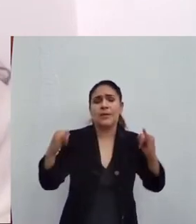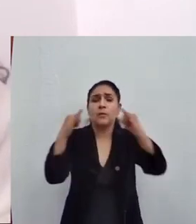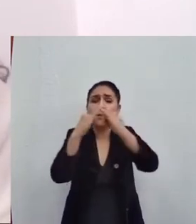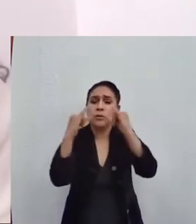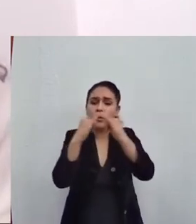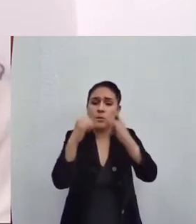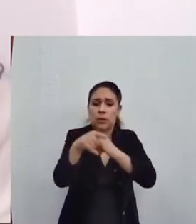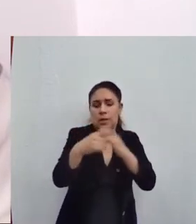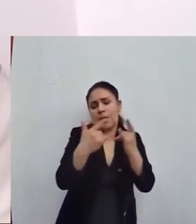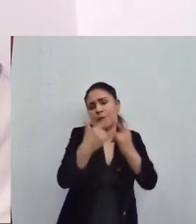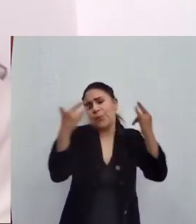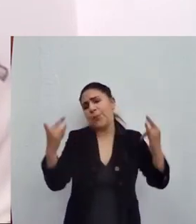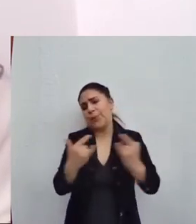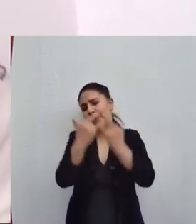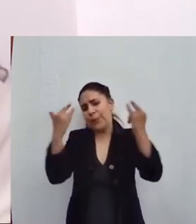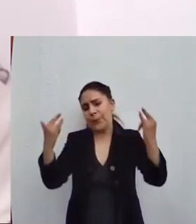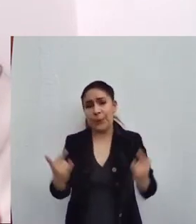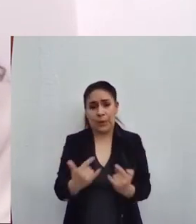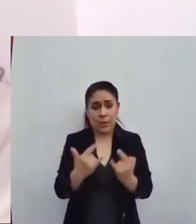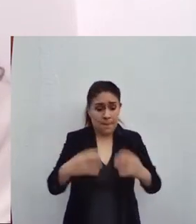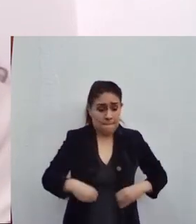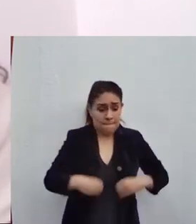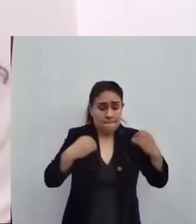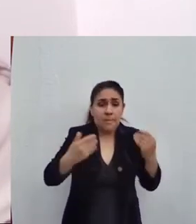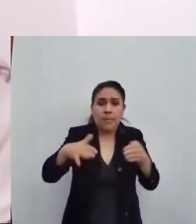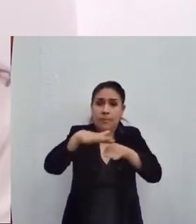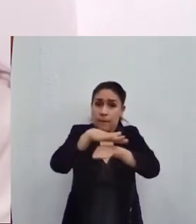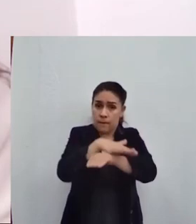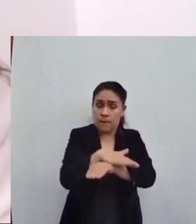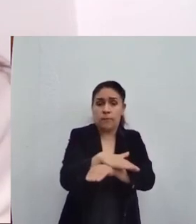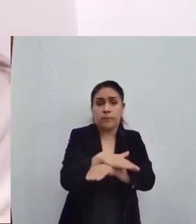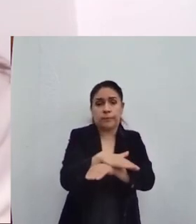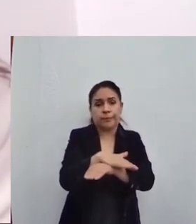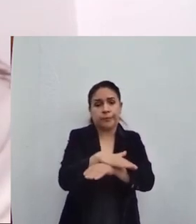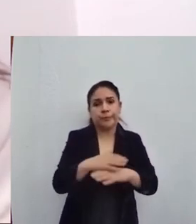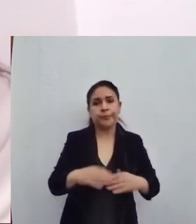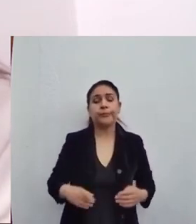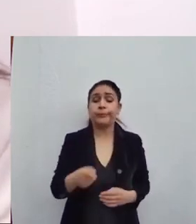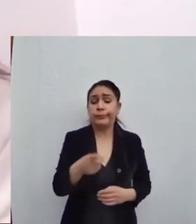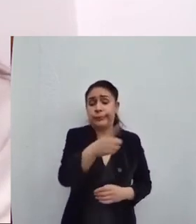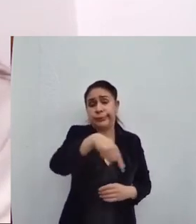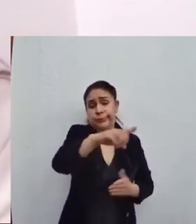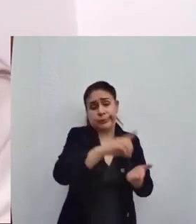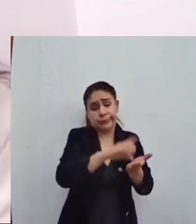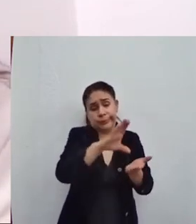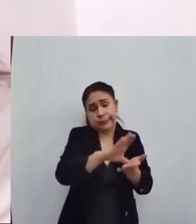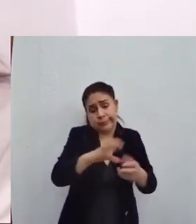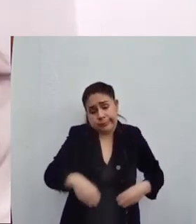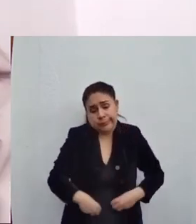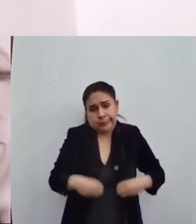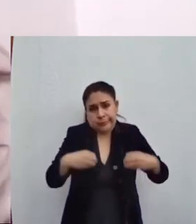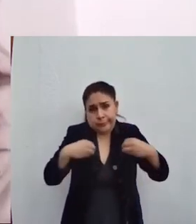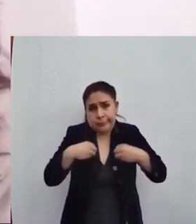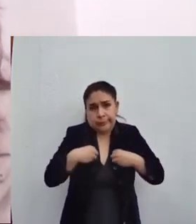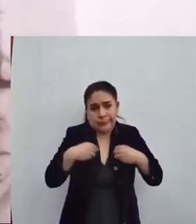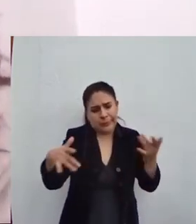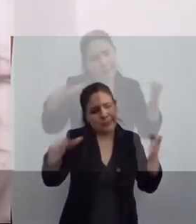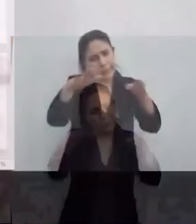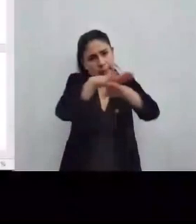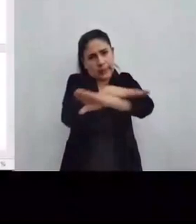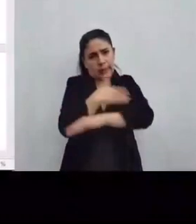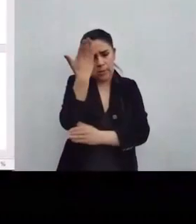que se ha dedicado ya a decir, aquí estoy, siendo persona con discapacidad. Gracias.